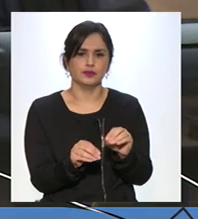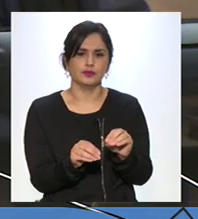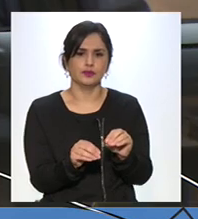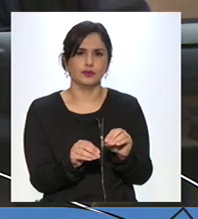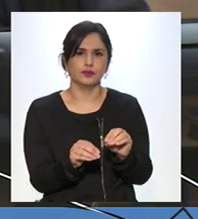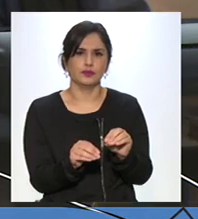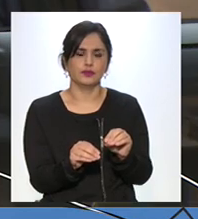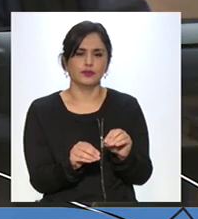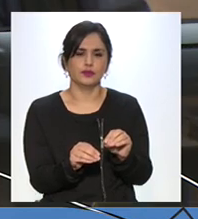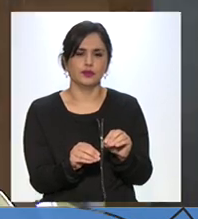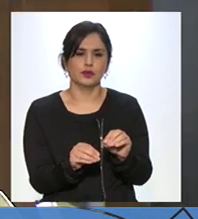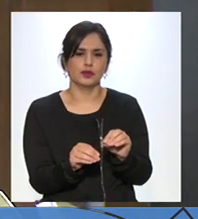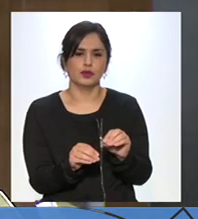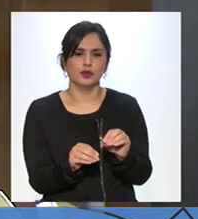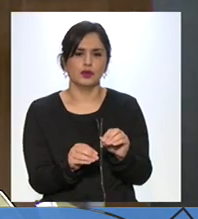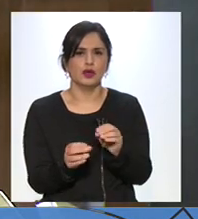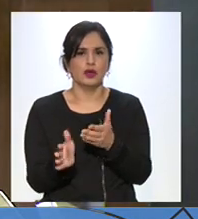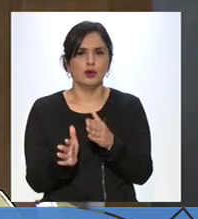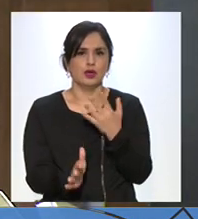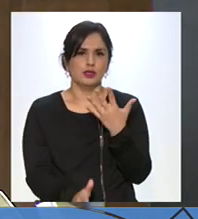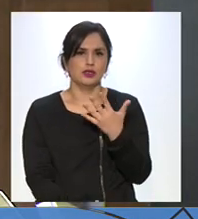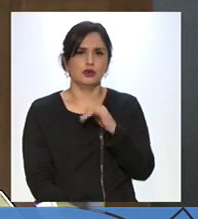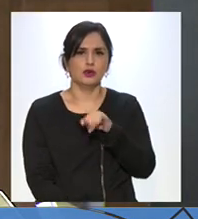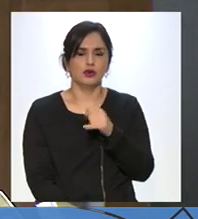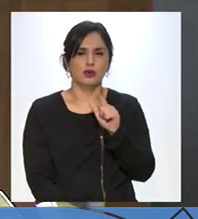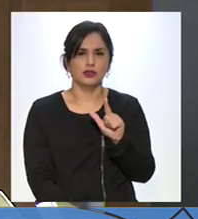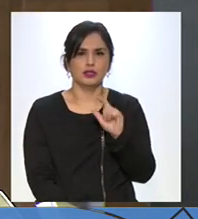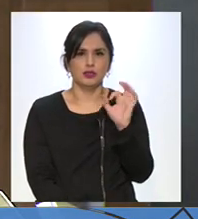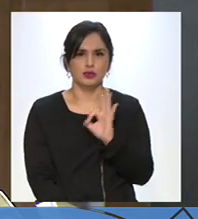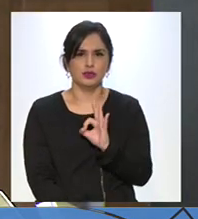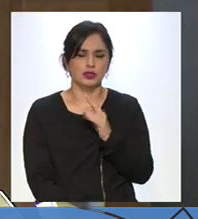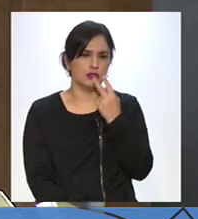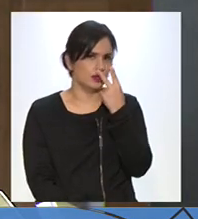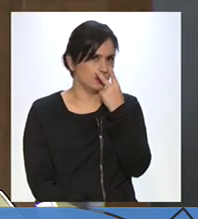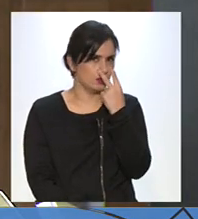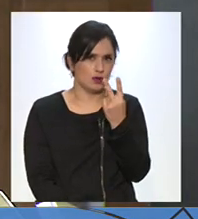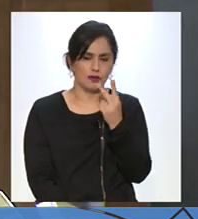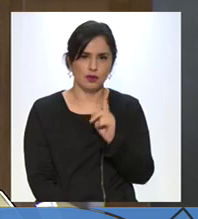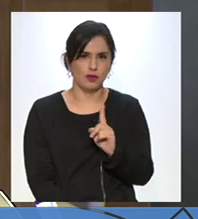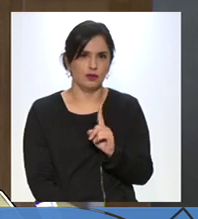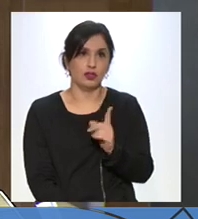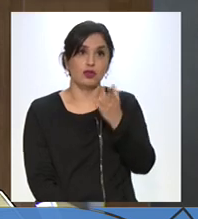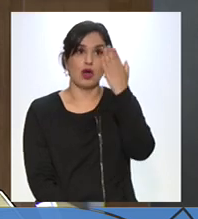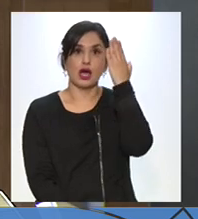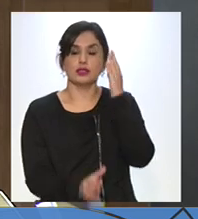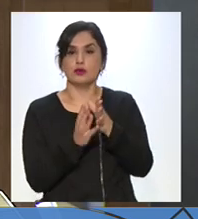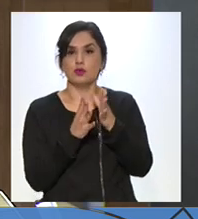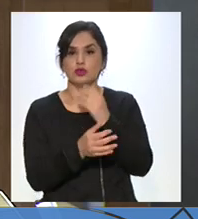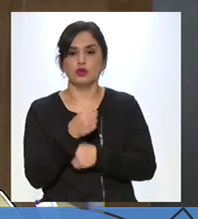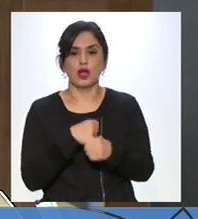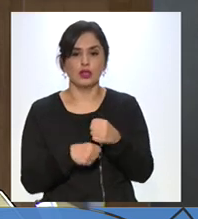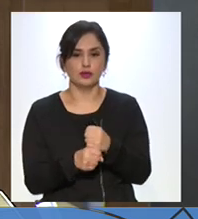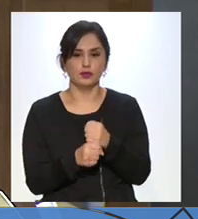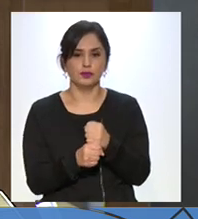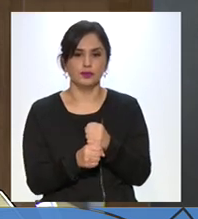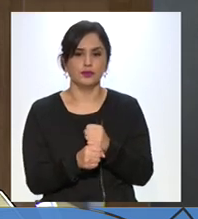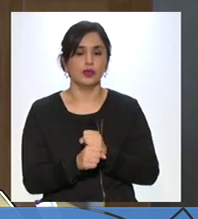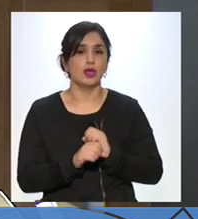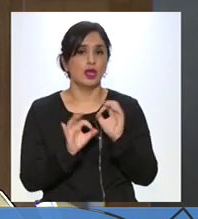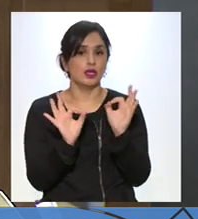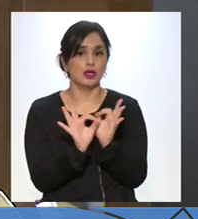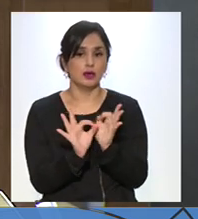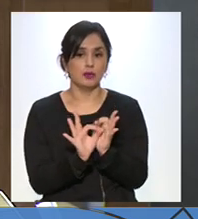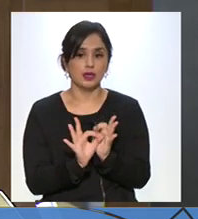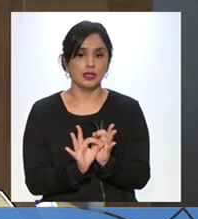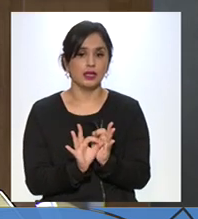está llegando a órdenes que del 5,7% que no habíamos visto hace, no sé, muchos años, digamos, y que le explican, yo creo